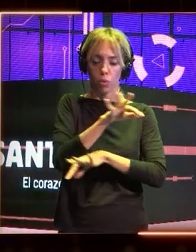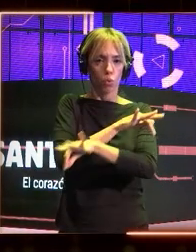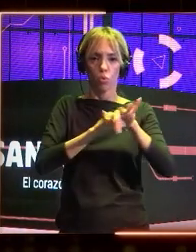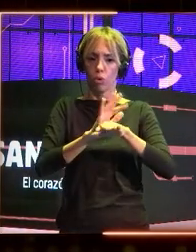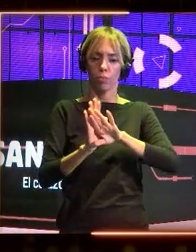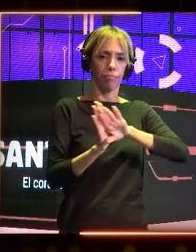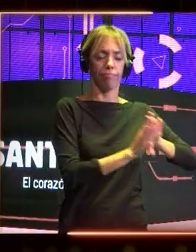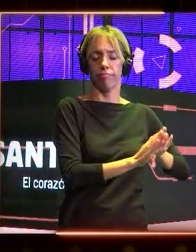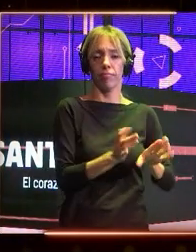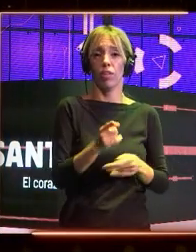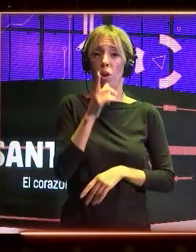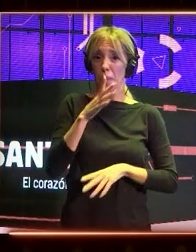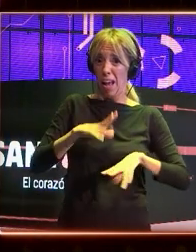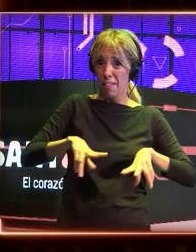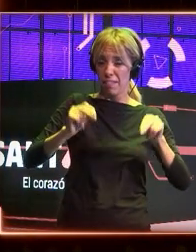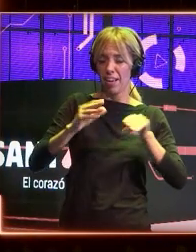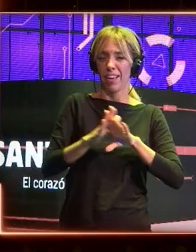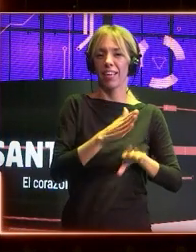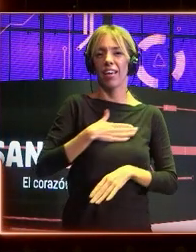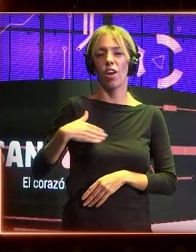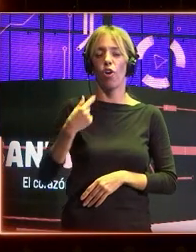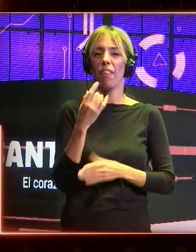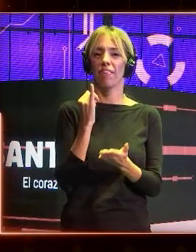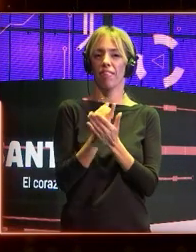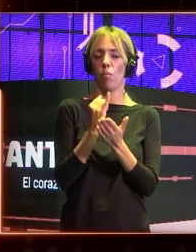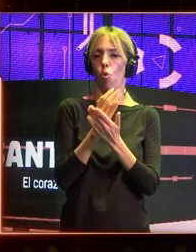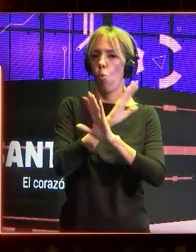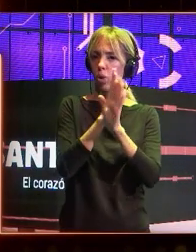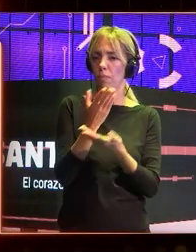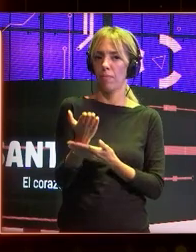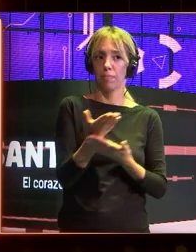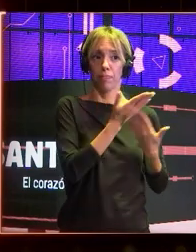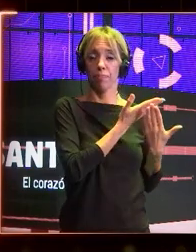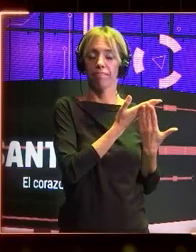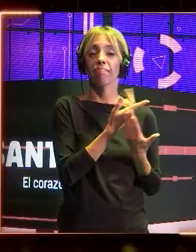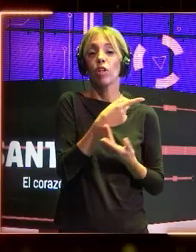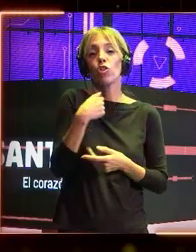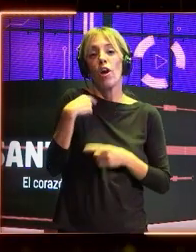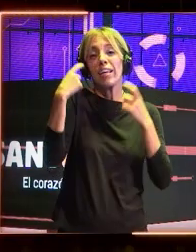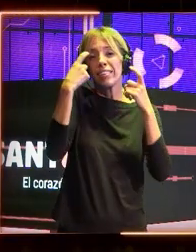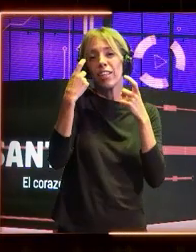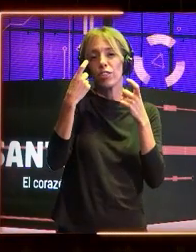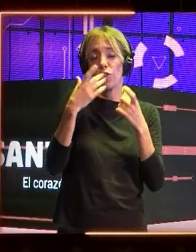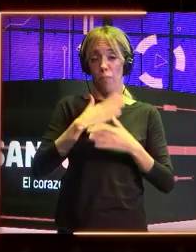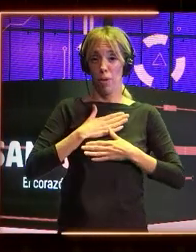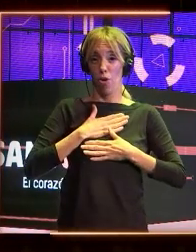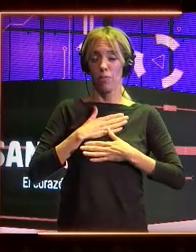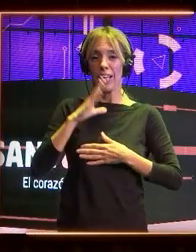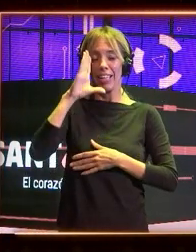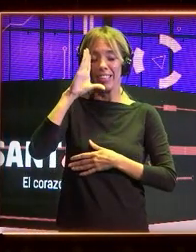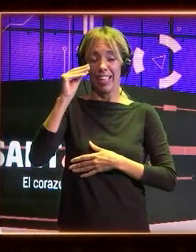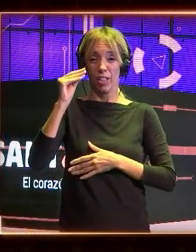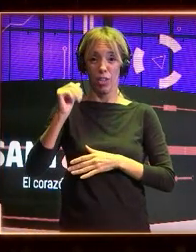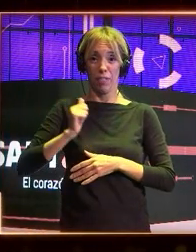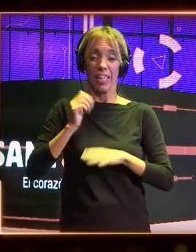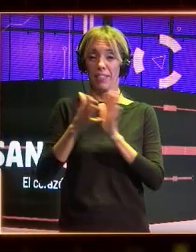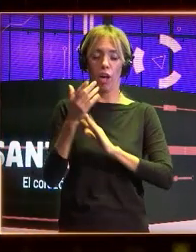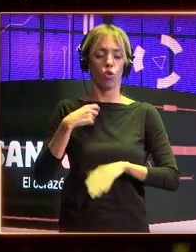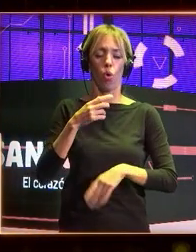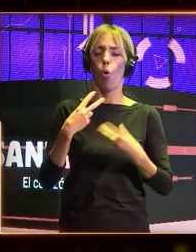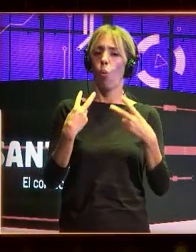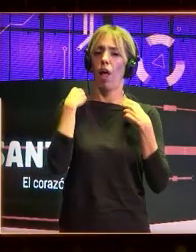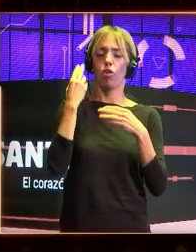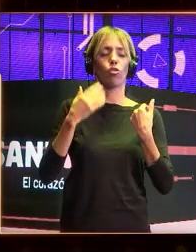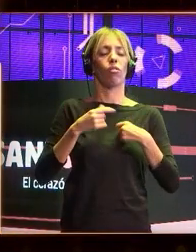acabar Quiero enseñar Esta última Esta última demo que es bueno mi intento de la Inteligencia artificial de jubilarme y yo poder estar como el papa